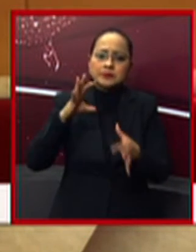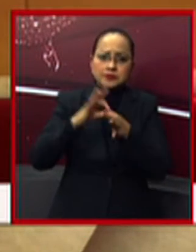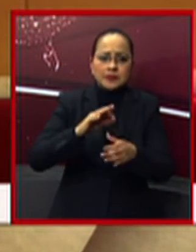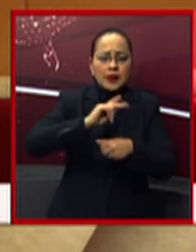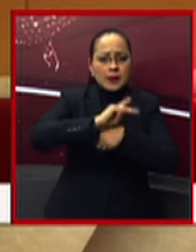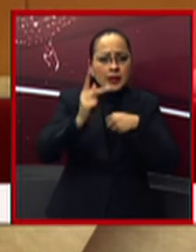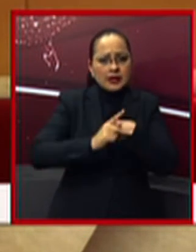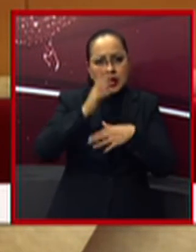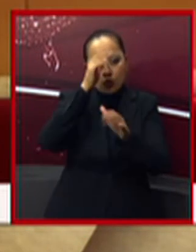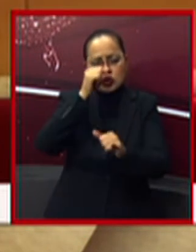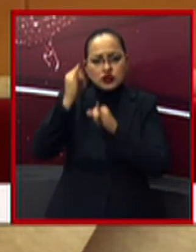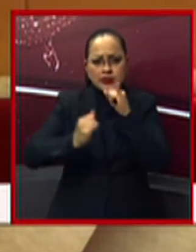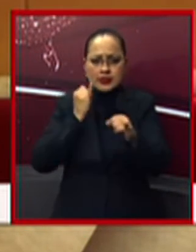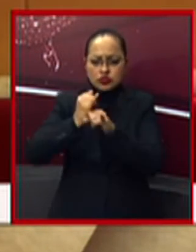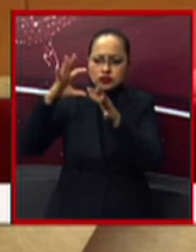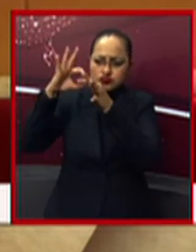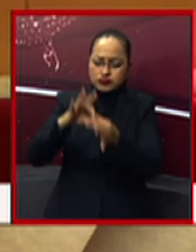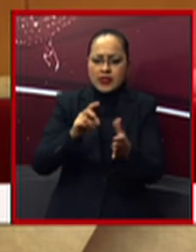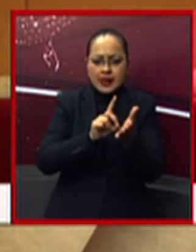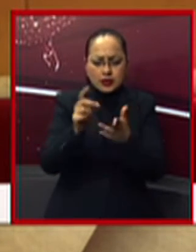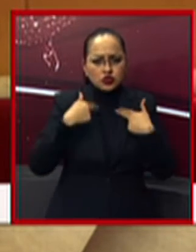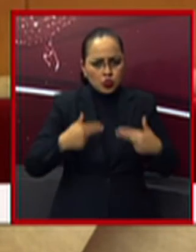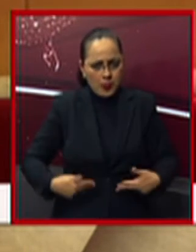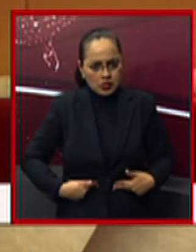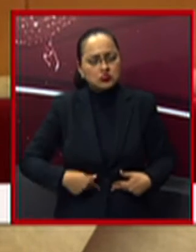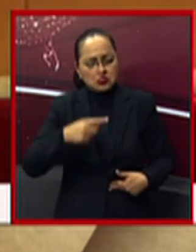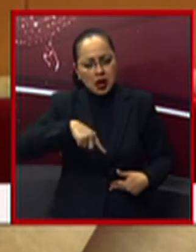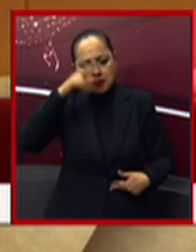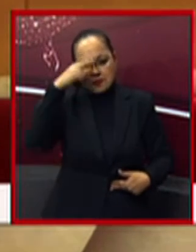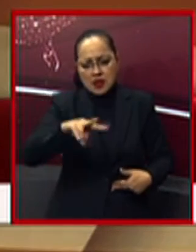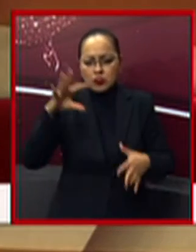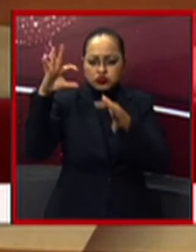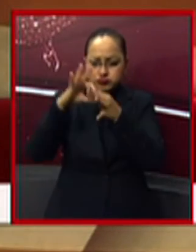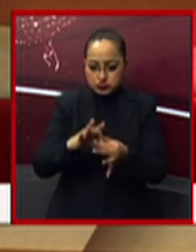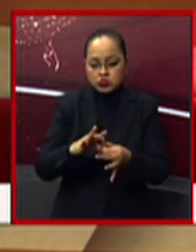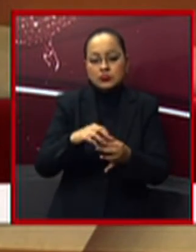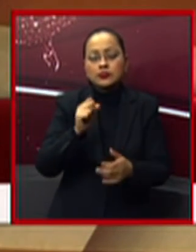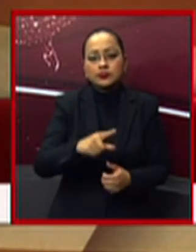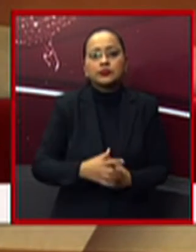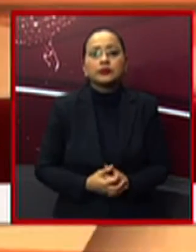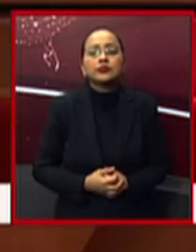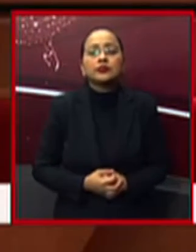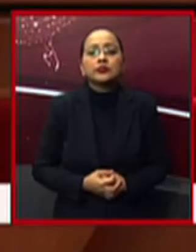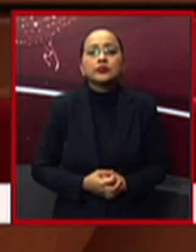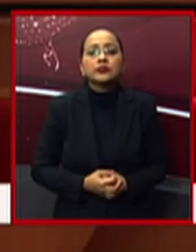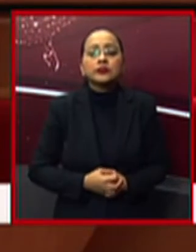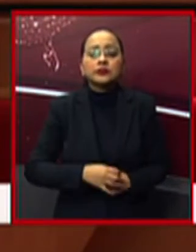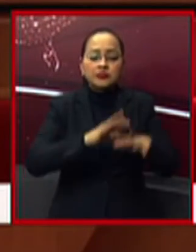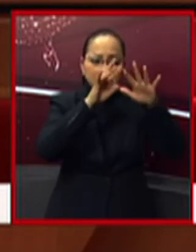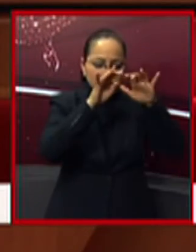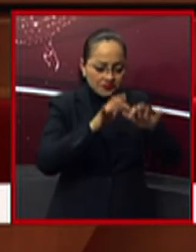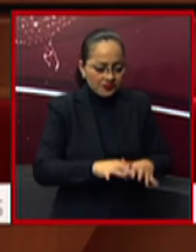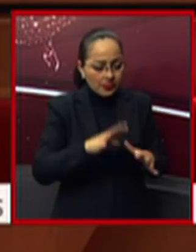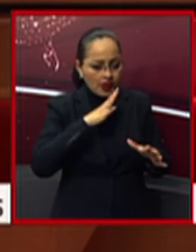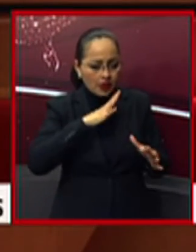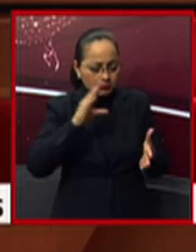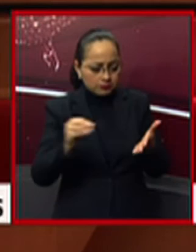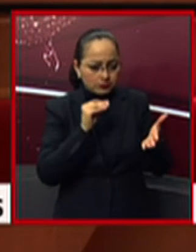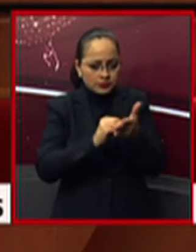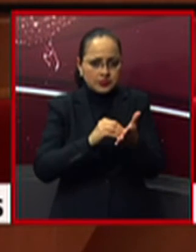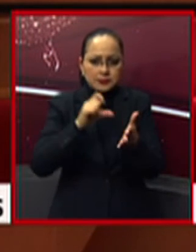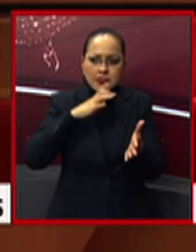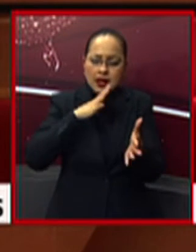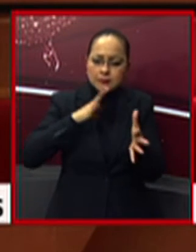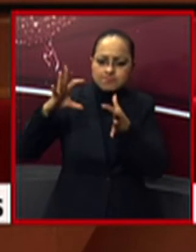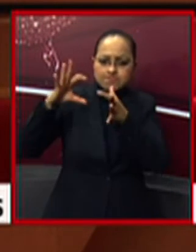nacional con los tratados firmados en materia de derechos humanos. Y el reconocimiento que la redacción planteada armoniza las